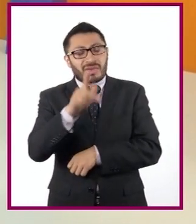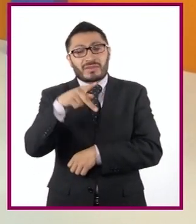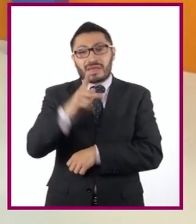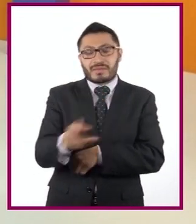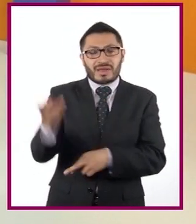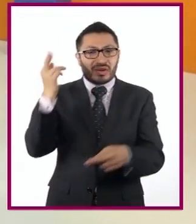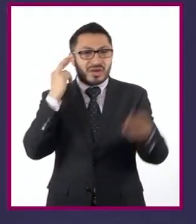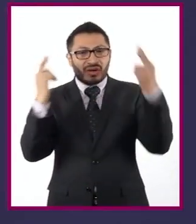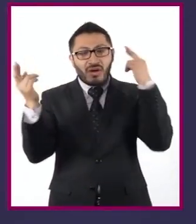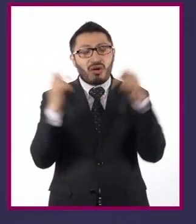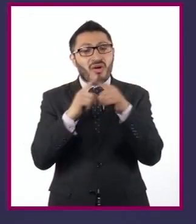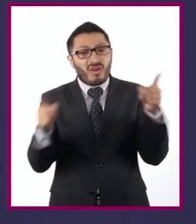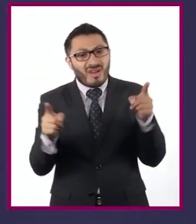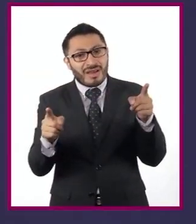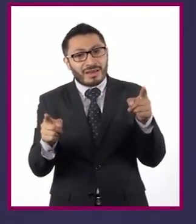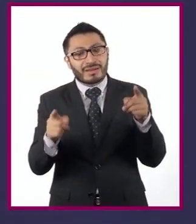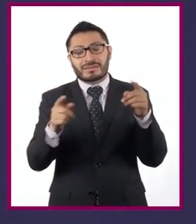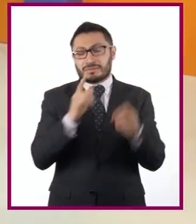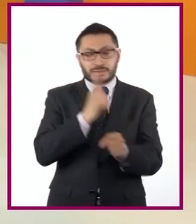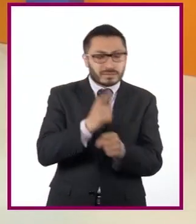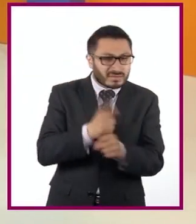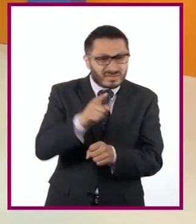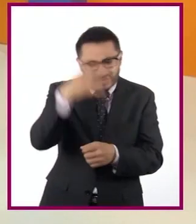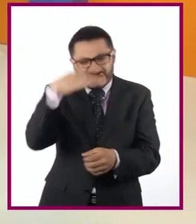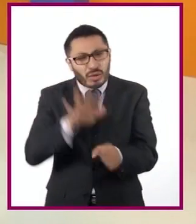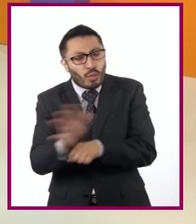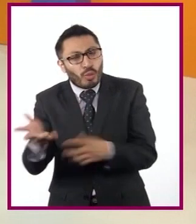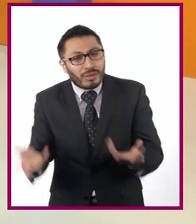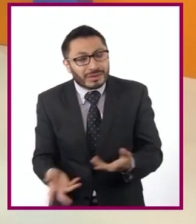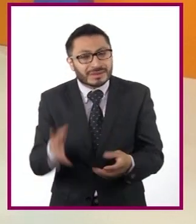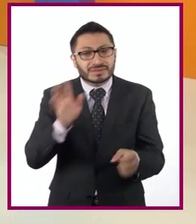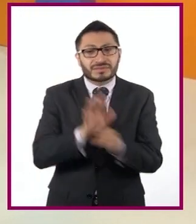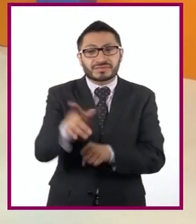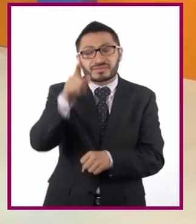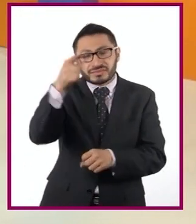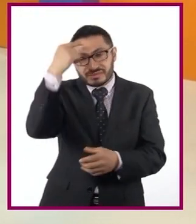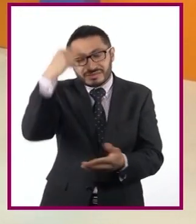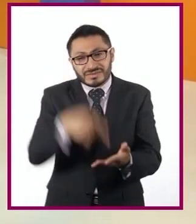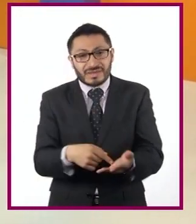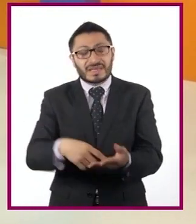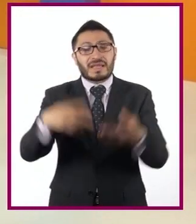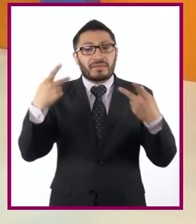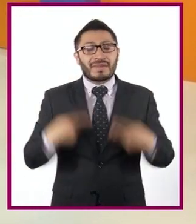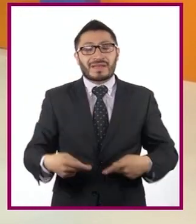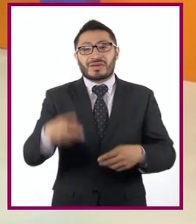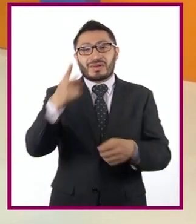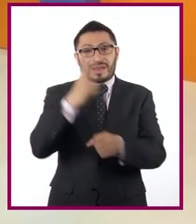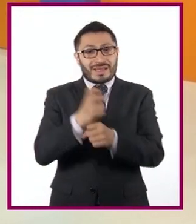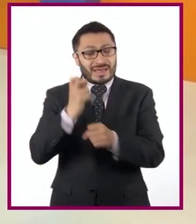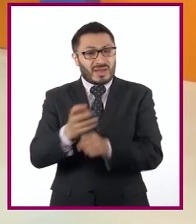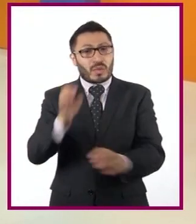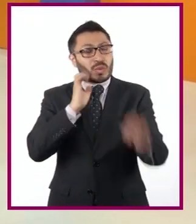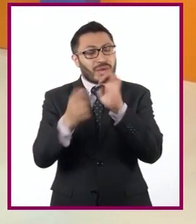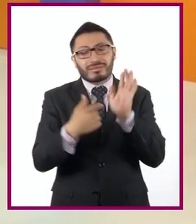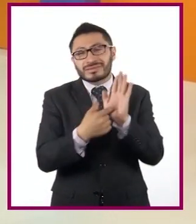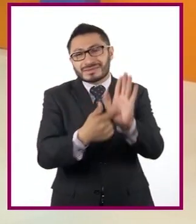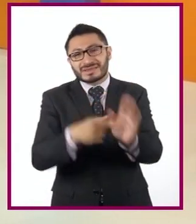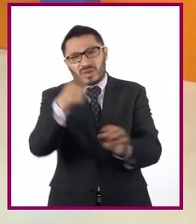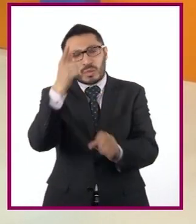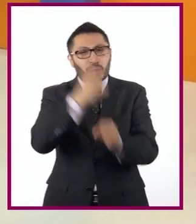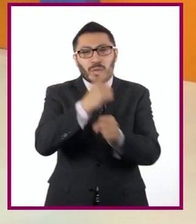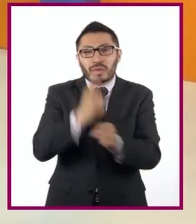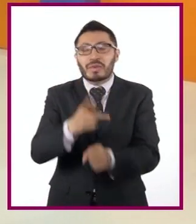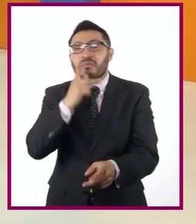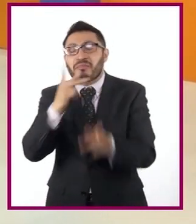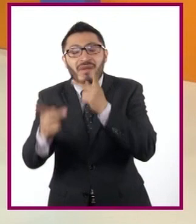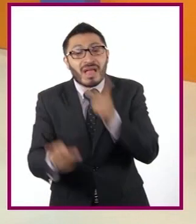distinto? ¿Las detectaron? ¿De dónde creen que sea el segundo entrevistado? ¿Detectaron algunas palabras